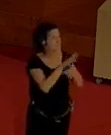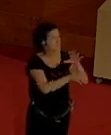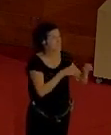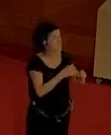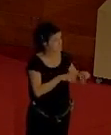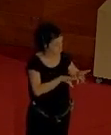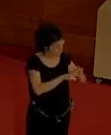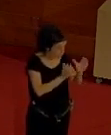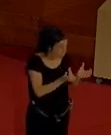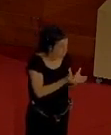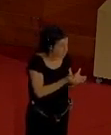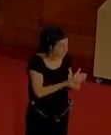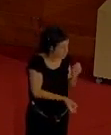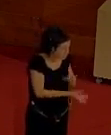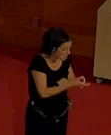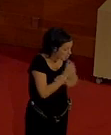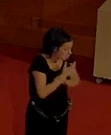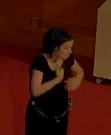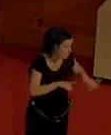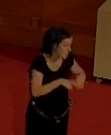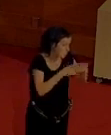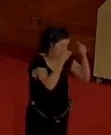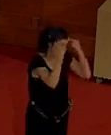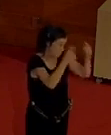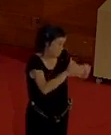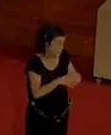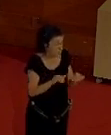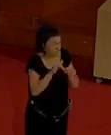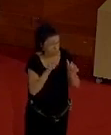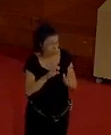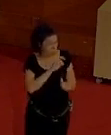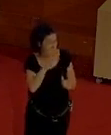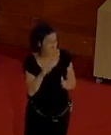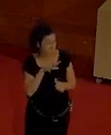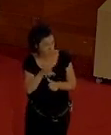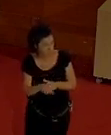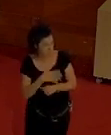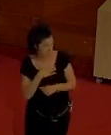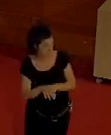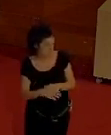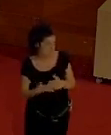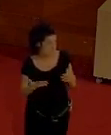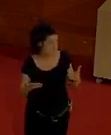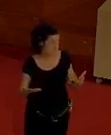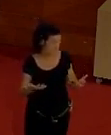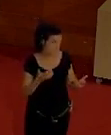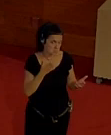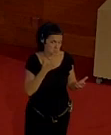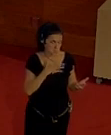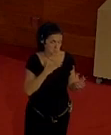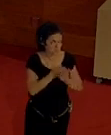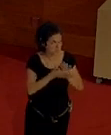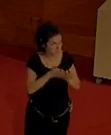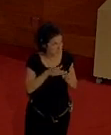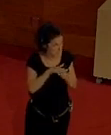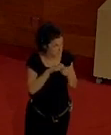jugando pues tú mismo pero tienes la opción de consumir de otra manera Por lo tanto nos toca en ese nivel micro Si se quiere eh Y